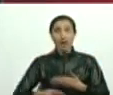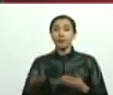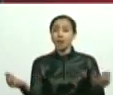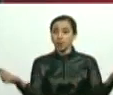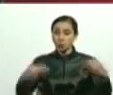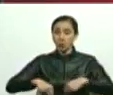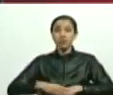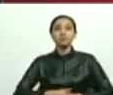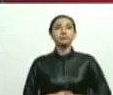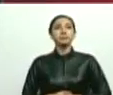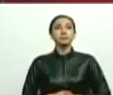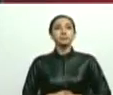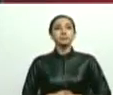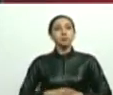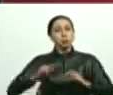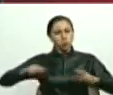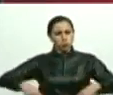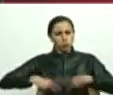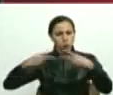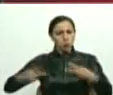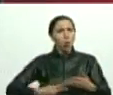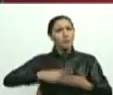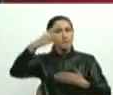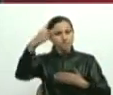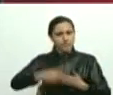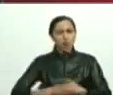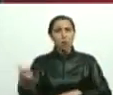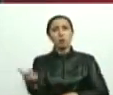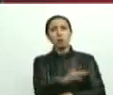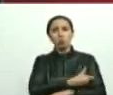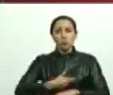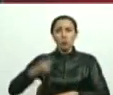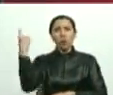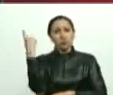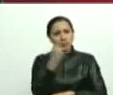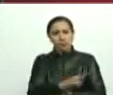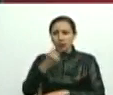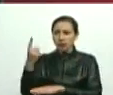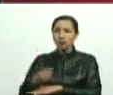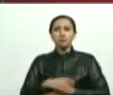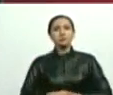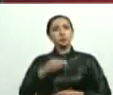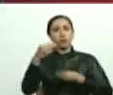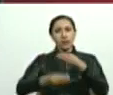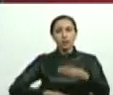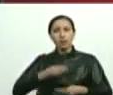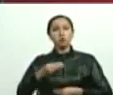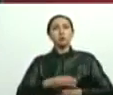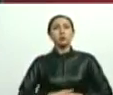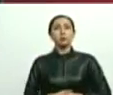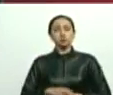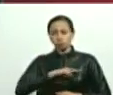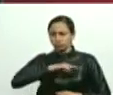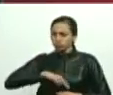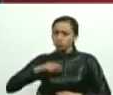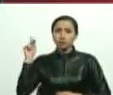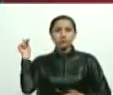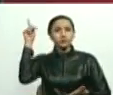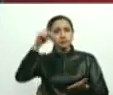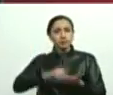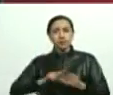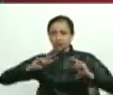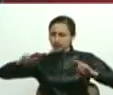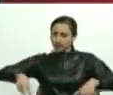que ir a una renovación de nuestros programas de gobierno, de nuestros programas de acción. Tenemos que ir a una renovación